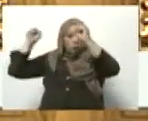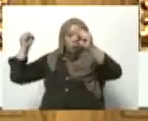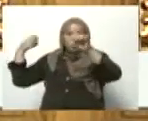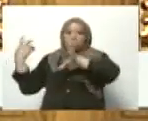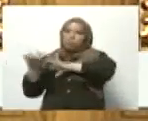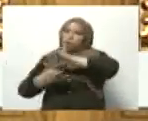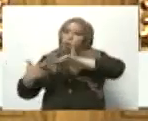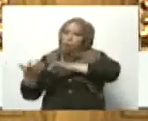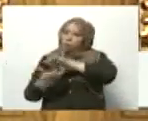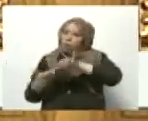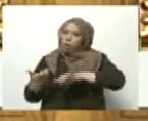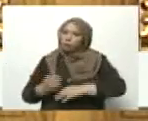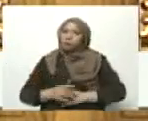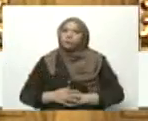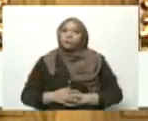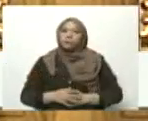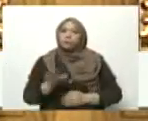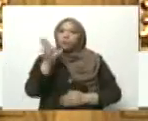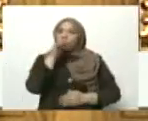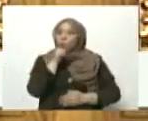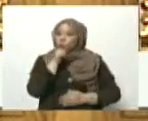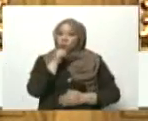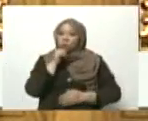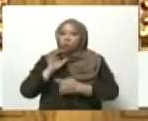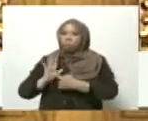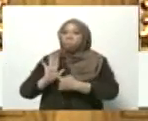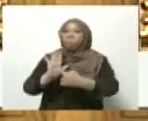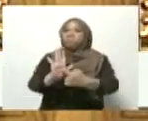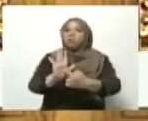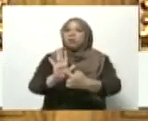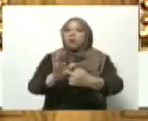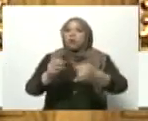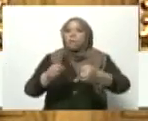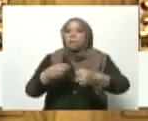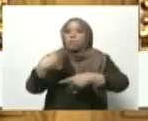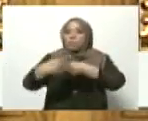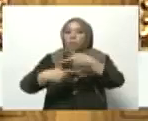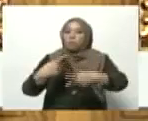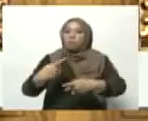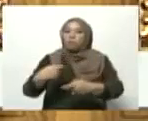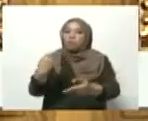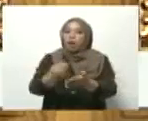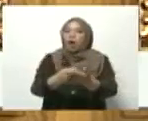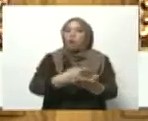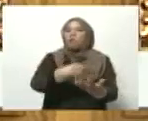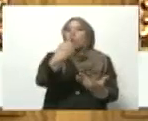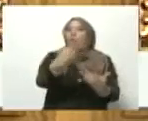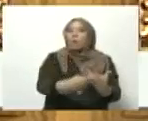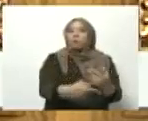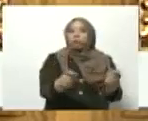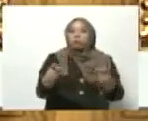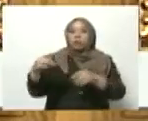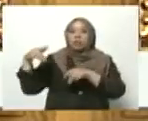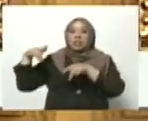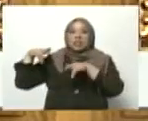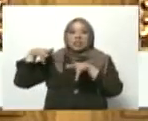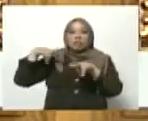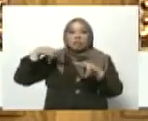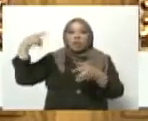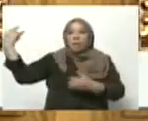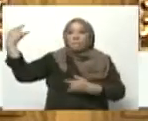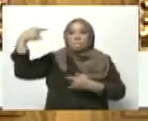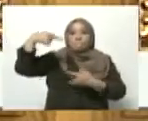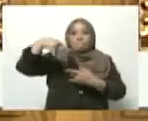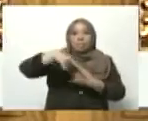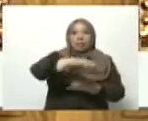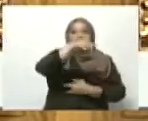sabotaje. No se habían atrevido a proponer la invasión abierta y directa